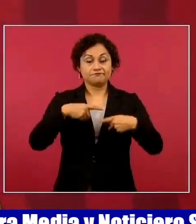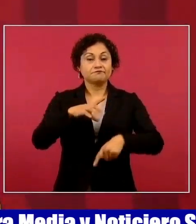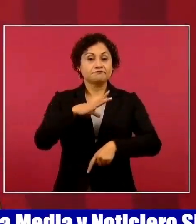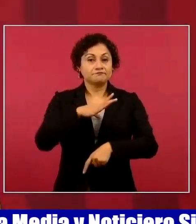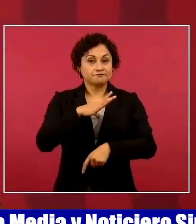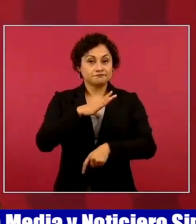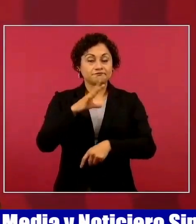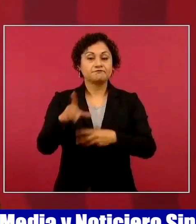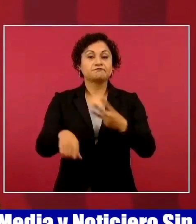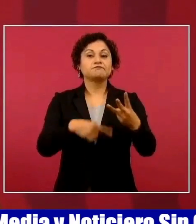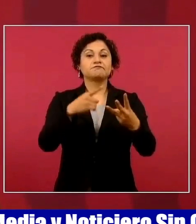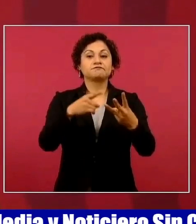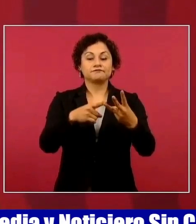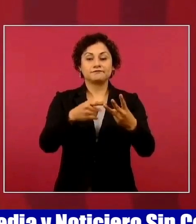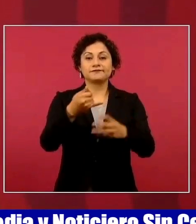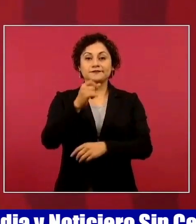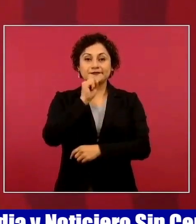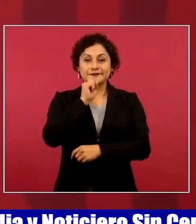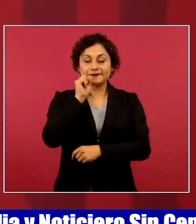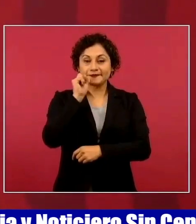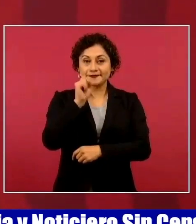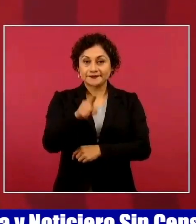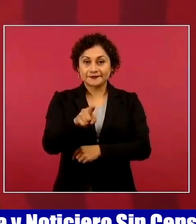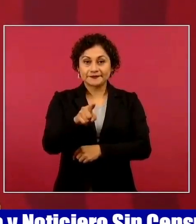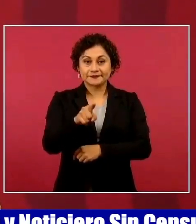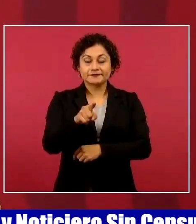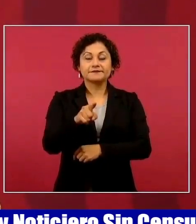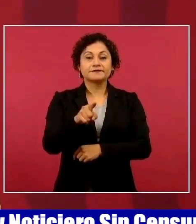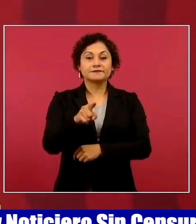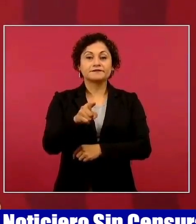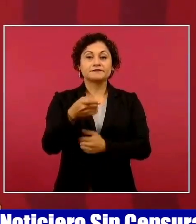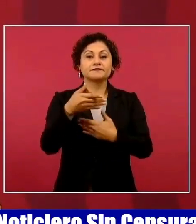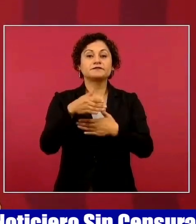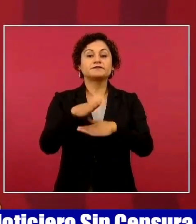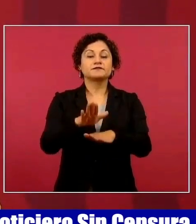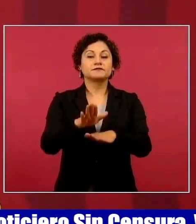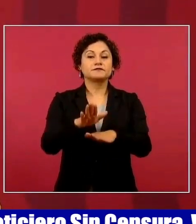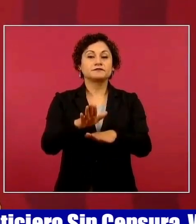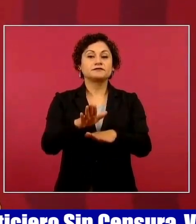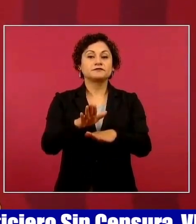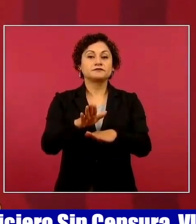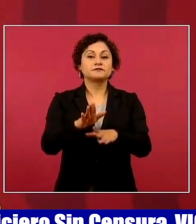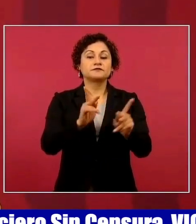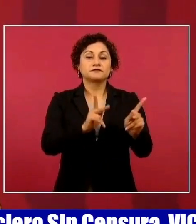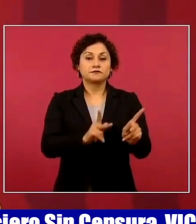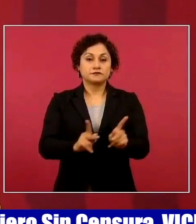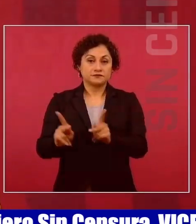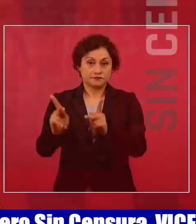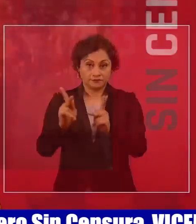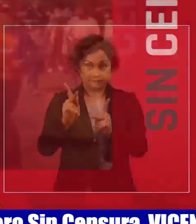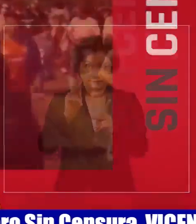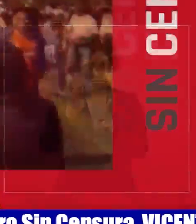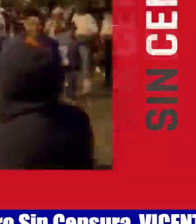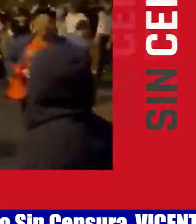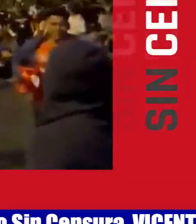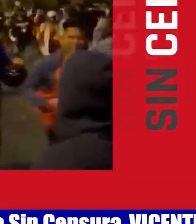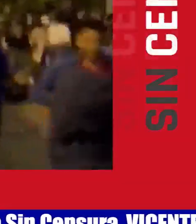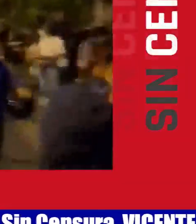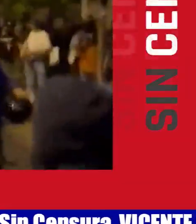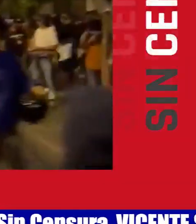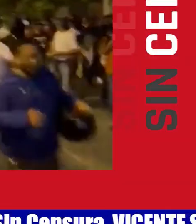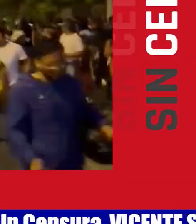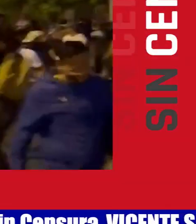el voto de los ciudadanos y también se respeten los derechos humanos y no se reprima al pueblo. Aclaró que en su gobierno lamentan mucho lo que